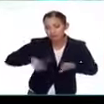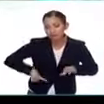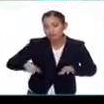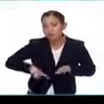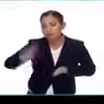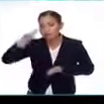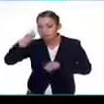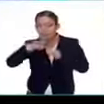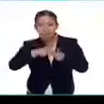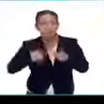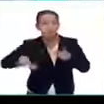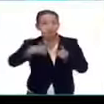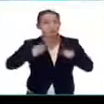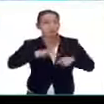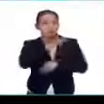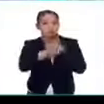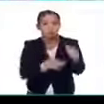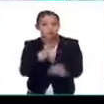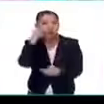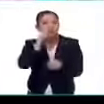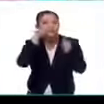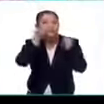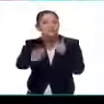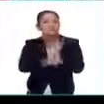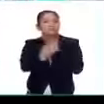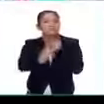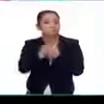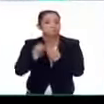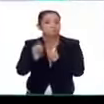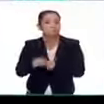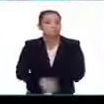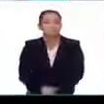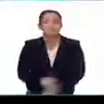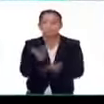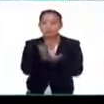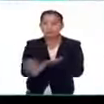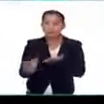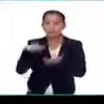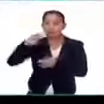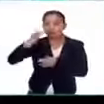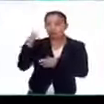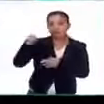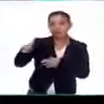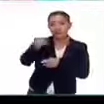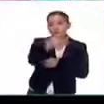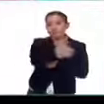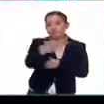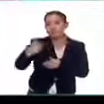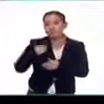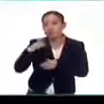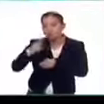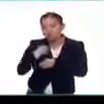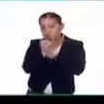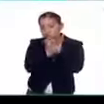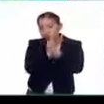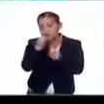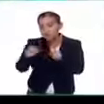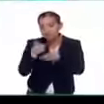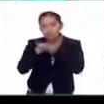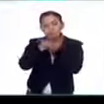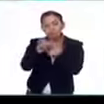la academia y la sociedad en general para atender esta problemática. Por su parte, las universidades y la academia trabajan en brindar